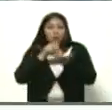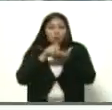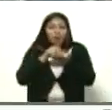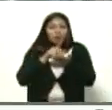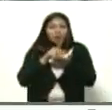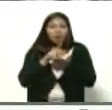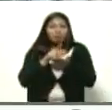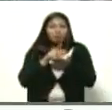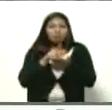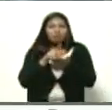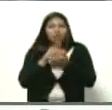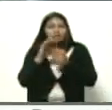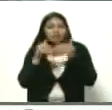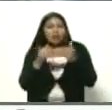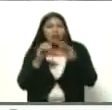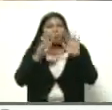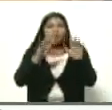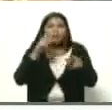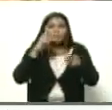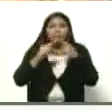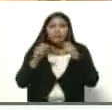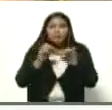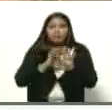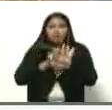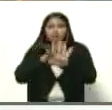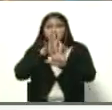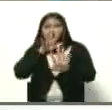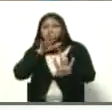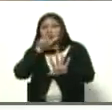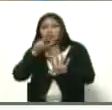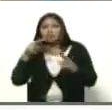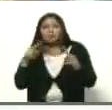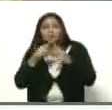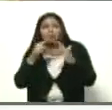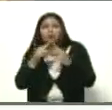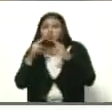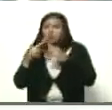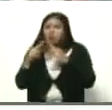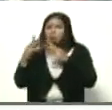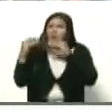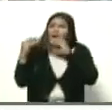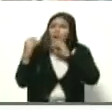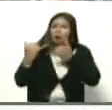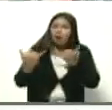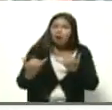las 9:30, ya esto estaba full de camaradas. Me conseguí con algunos aquí, conversamos un rato,